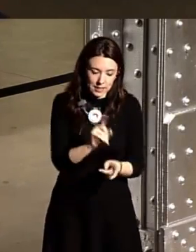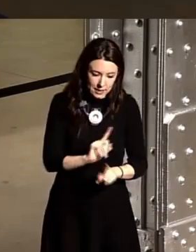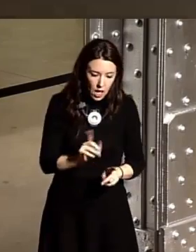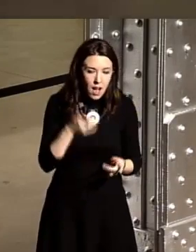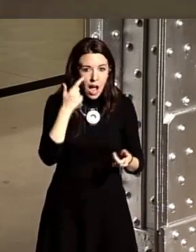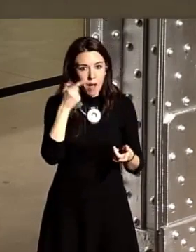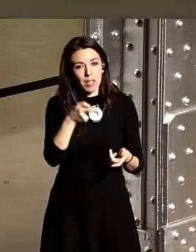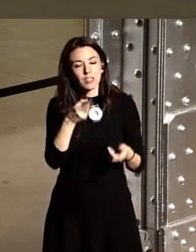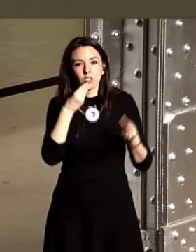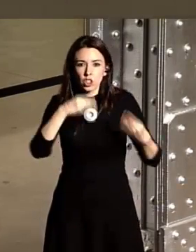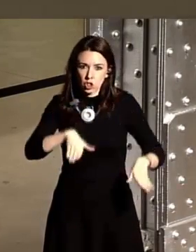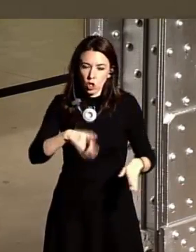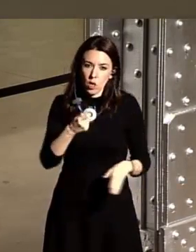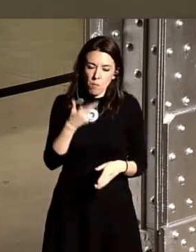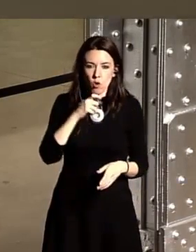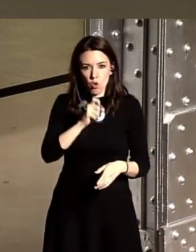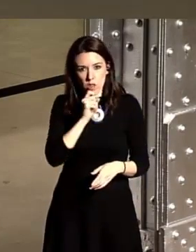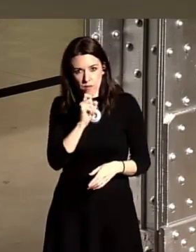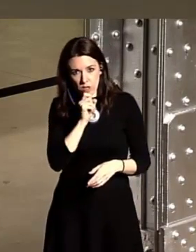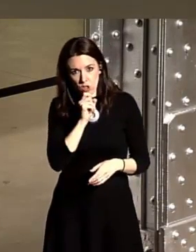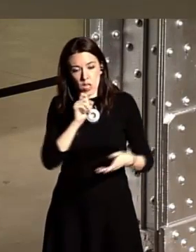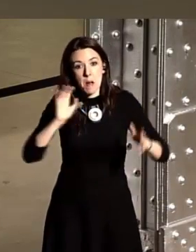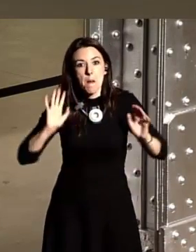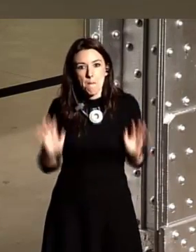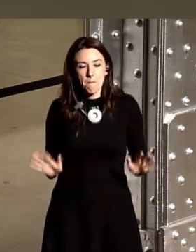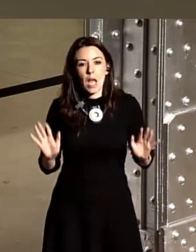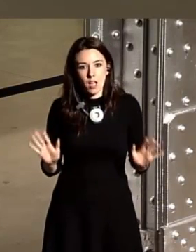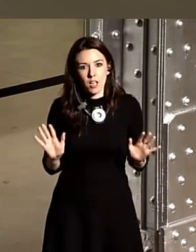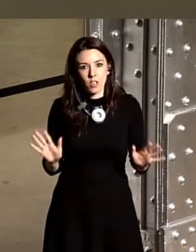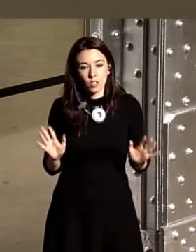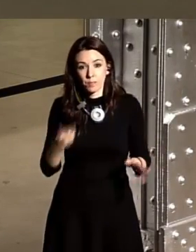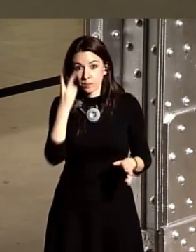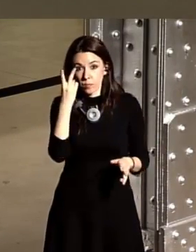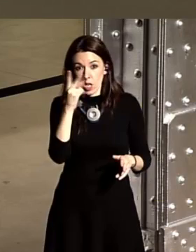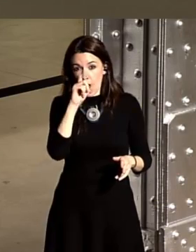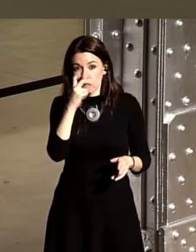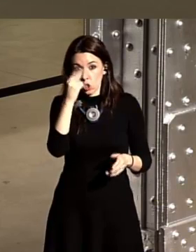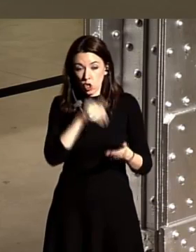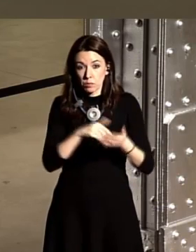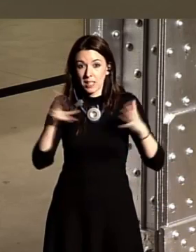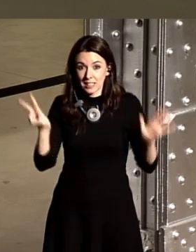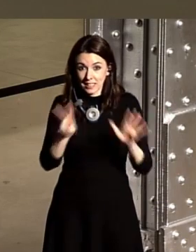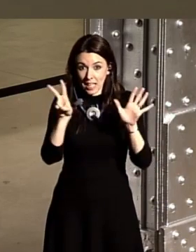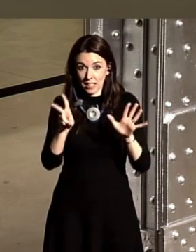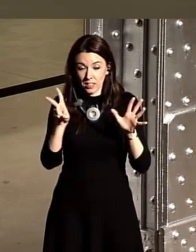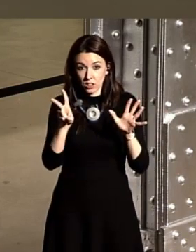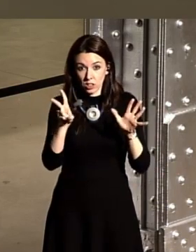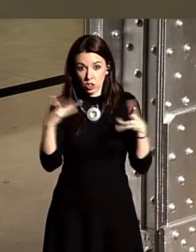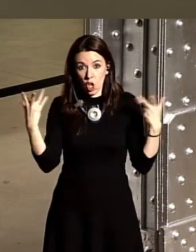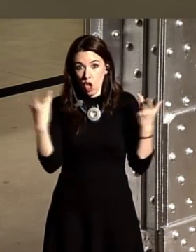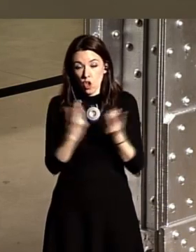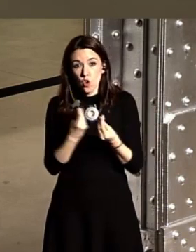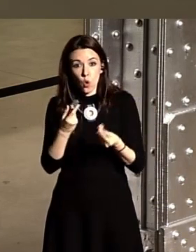este es una historia bastante complicada, pero en 2007 estaba con Elizabeth Rubin,